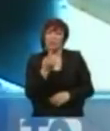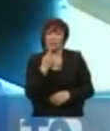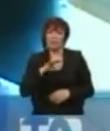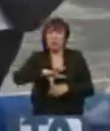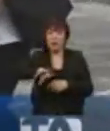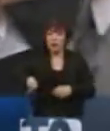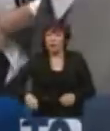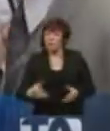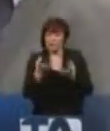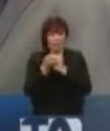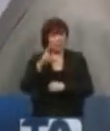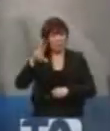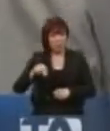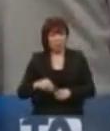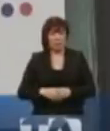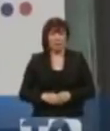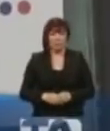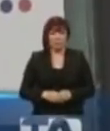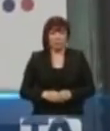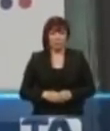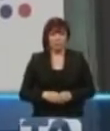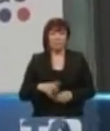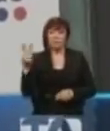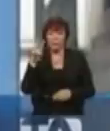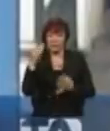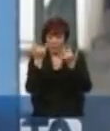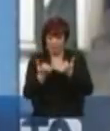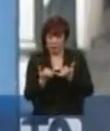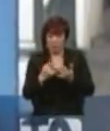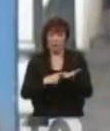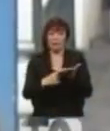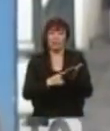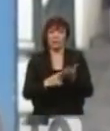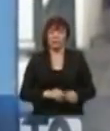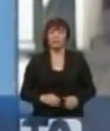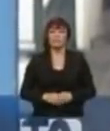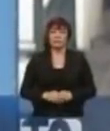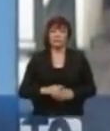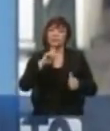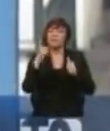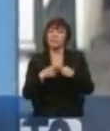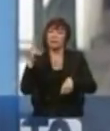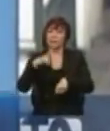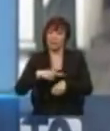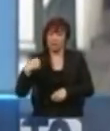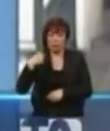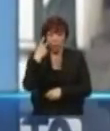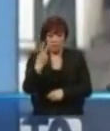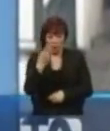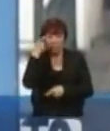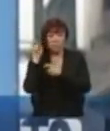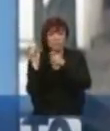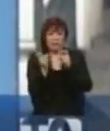delincuencia común. Este viernes fue recibida por el fiscal general encargado. Es la primera vez que veo a un fiscal